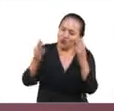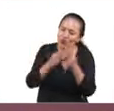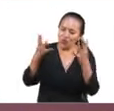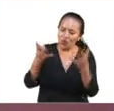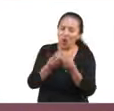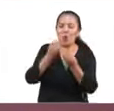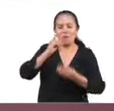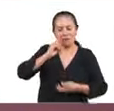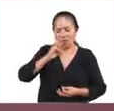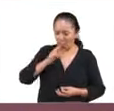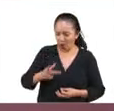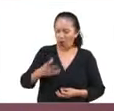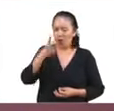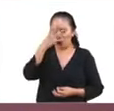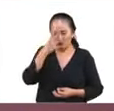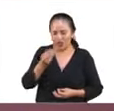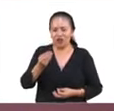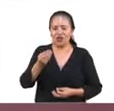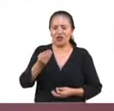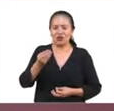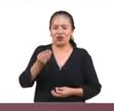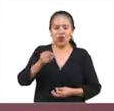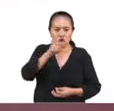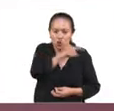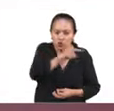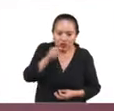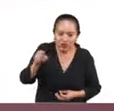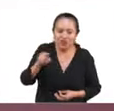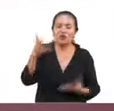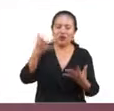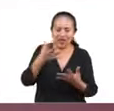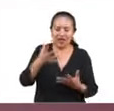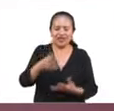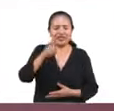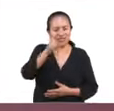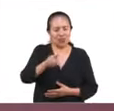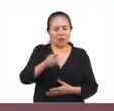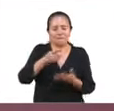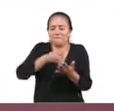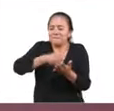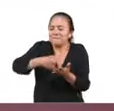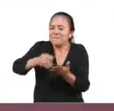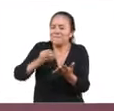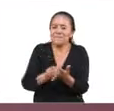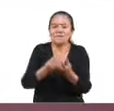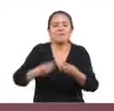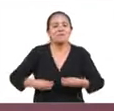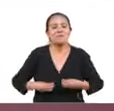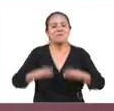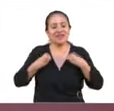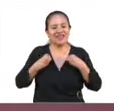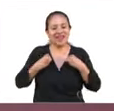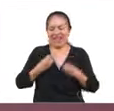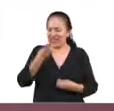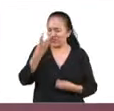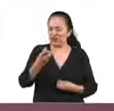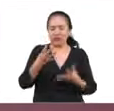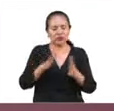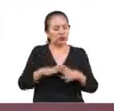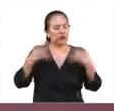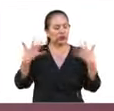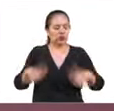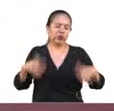que habitamos. Y ustedes lo que están haciendo es sembrar vida y es un concepto muy amplio lo